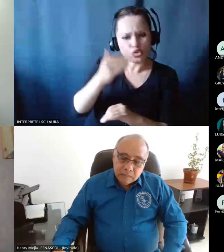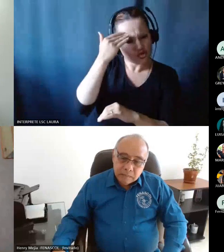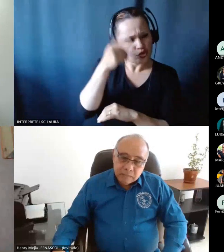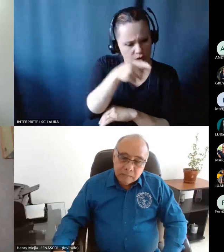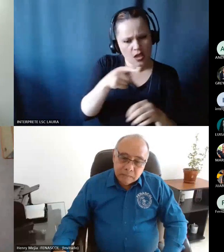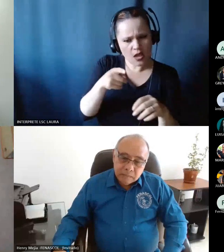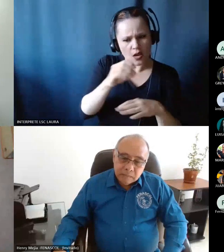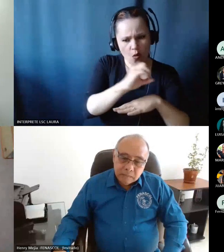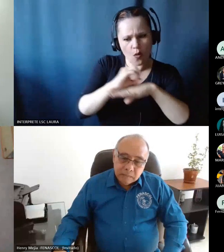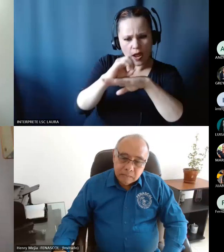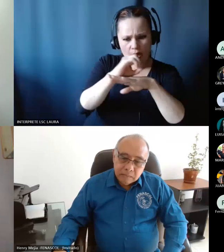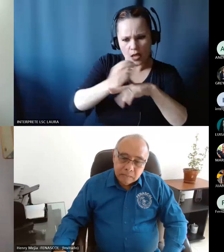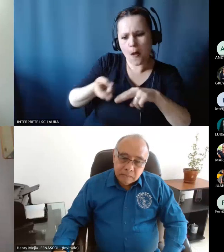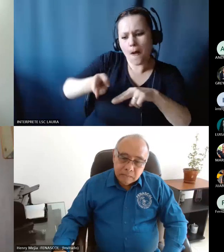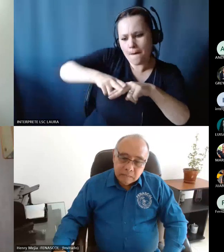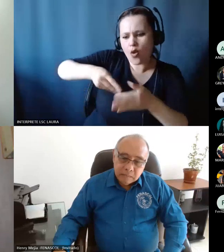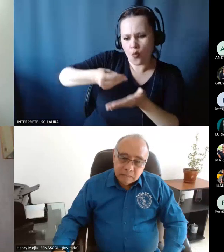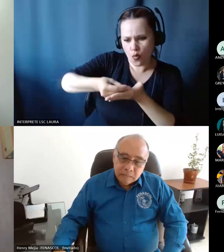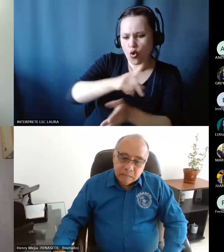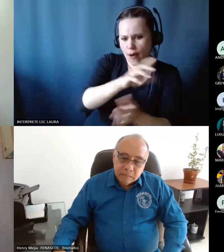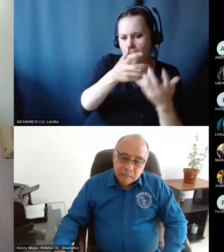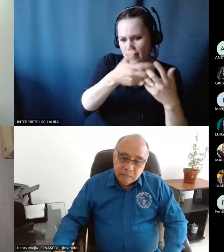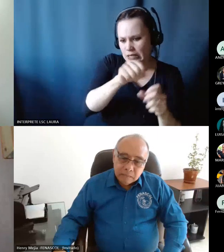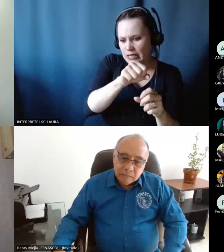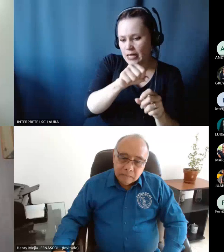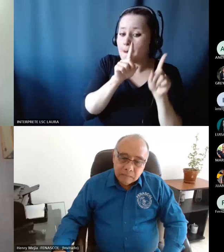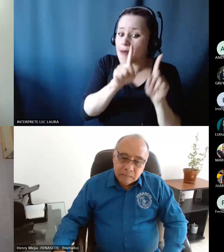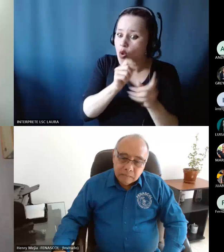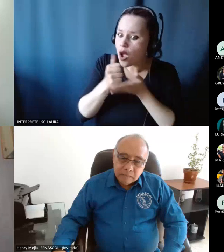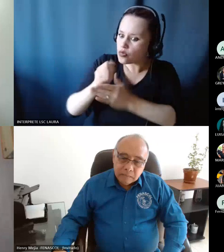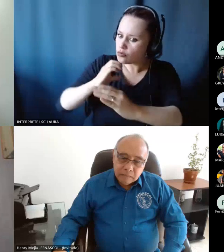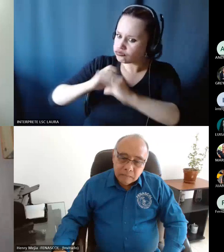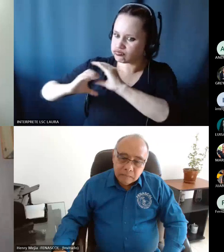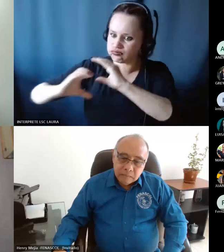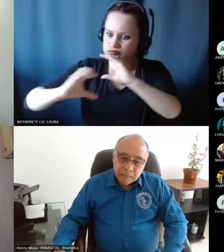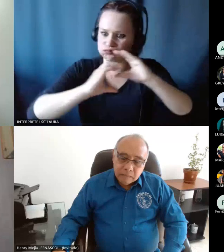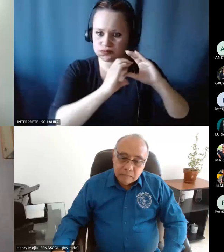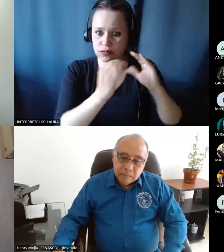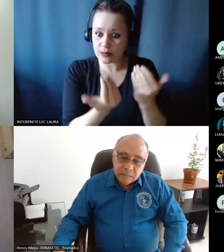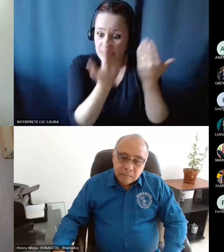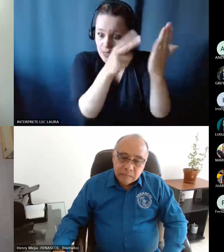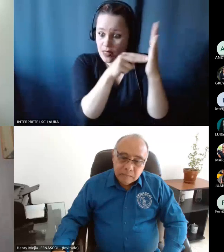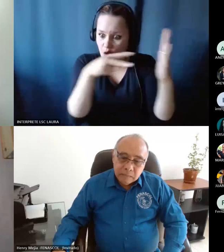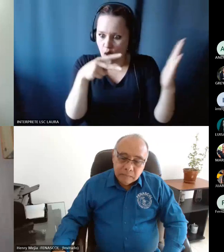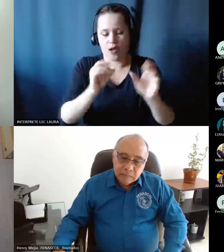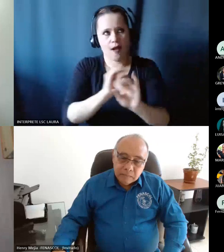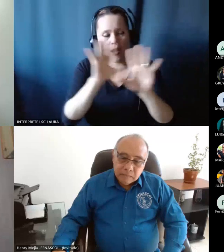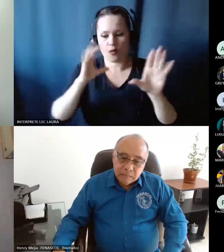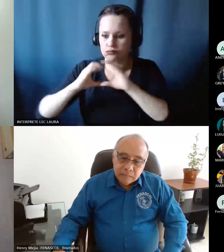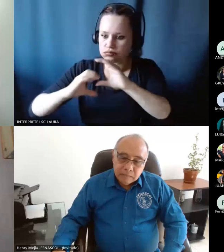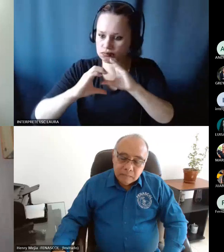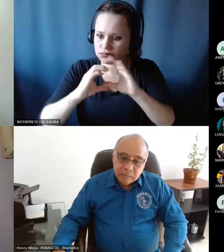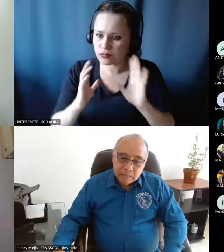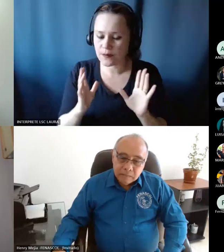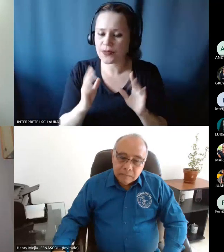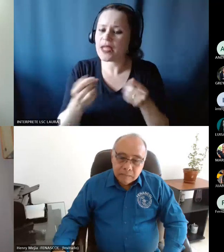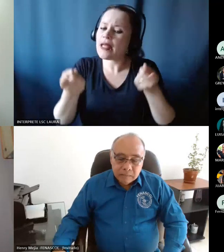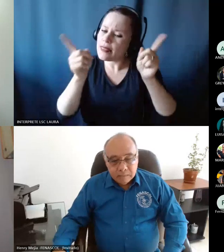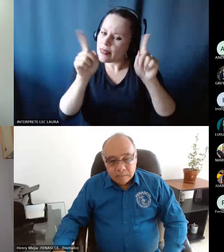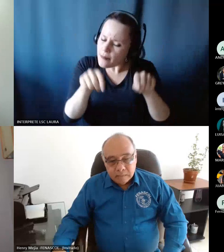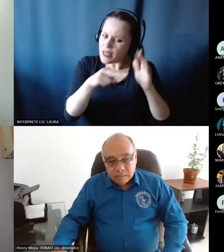costo adicional para que puedan comunicarse e ir cerrando estas brechas para eso nos sirve la tecnología también la tecnología nos sirve para